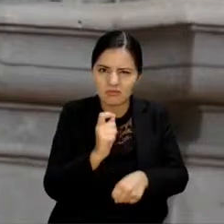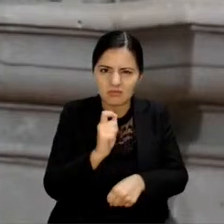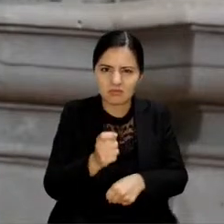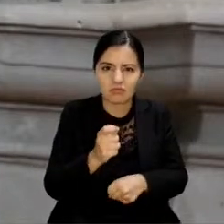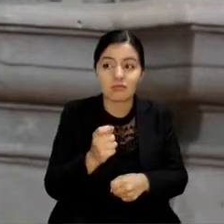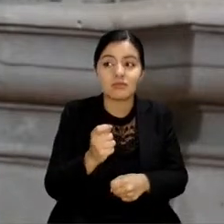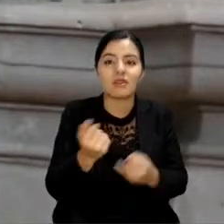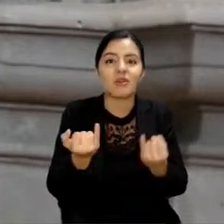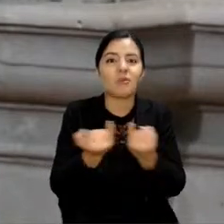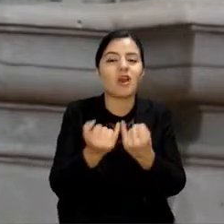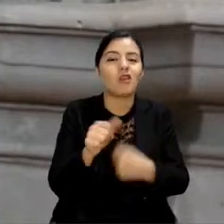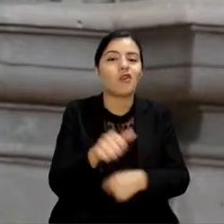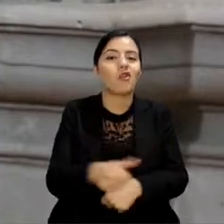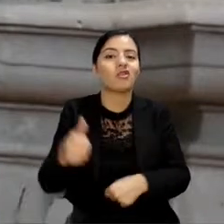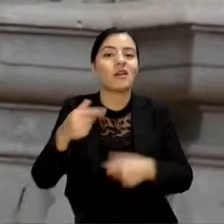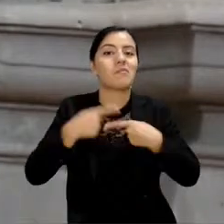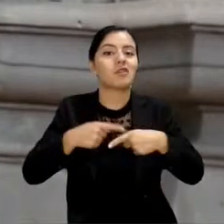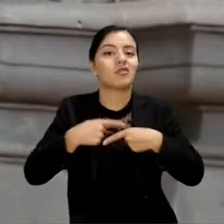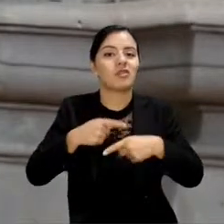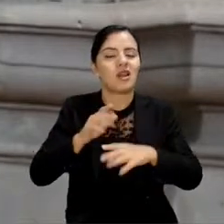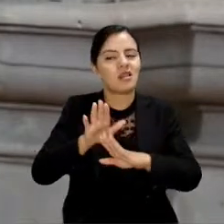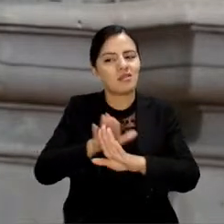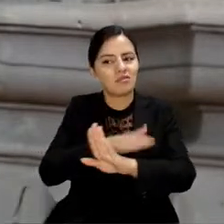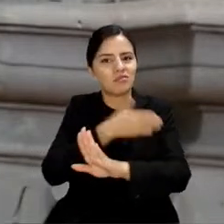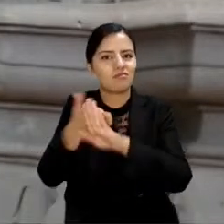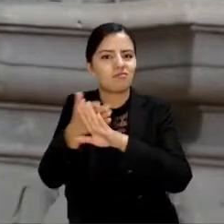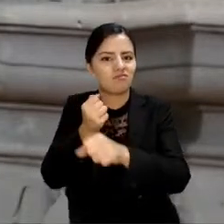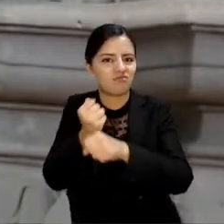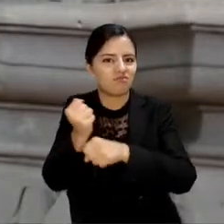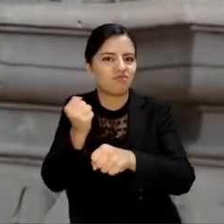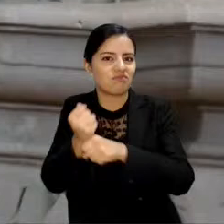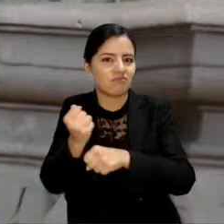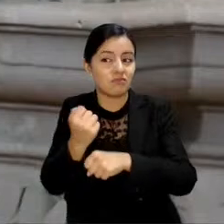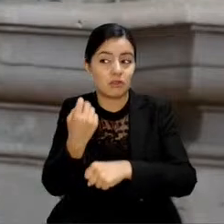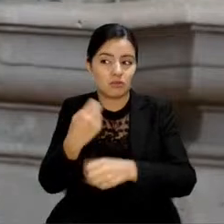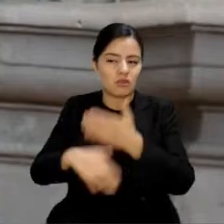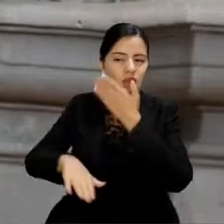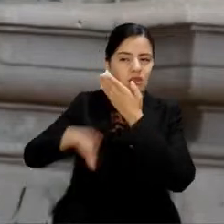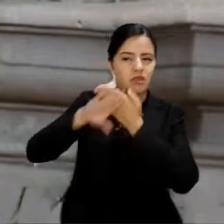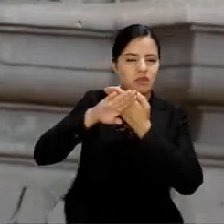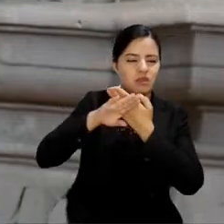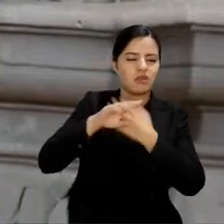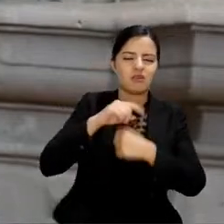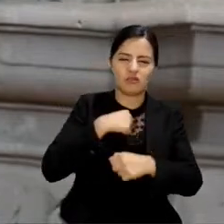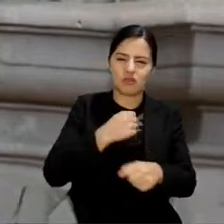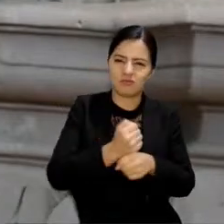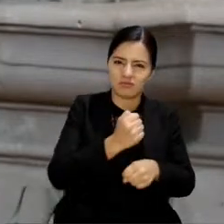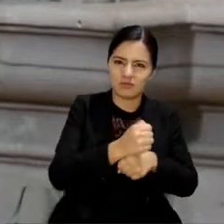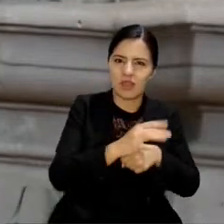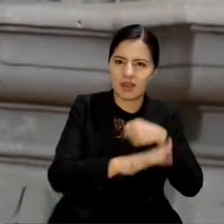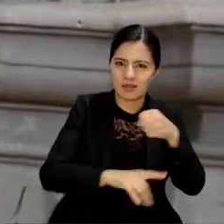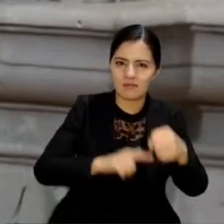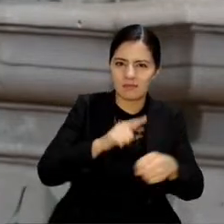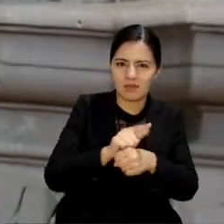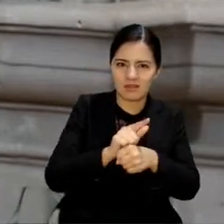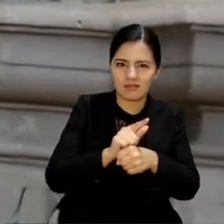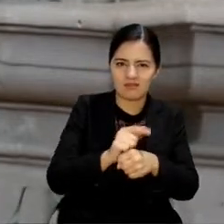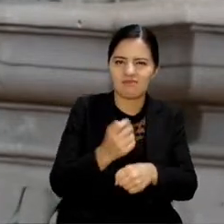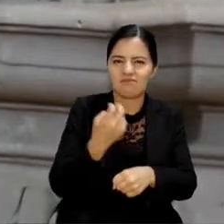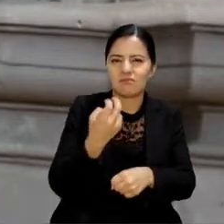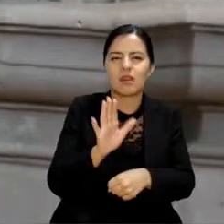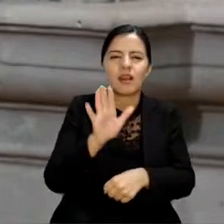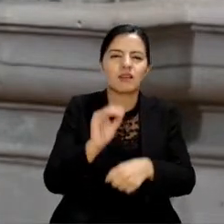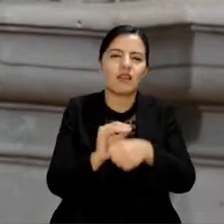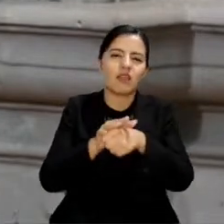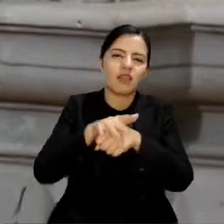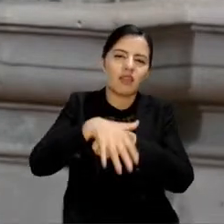a la violencia social y al mismo tiempo una consecuencia de esta, formando parte de la cascada de la